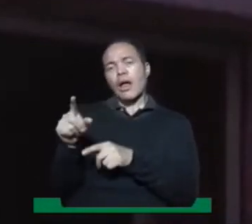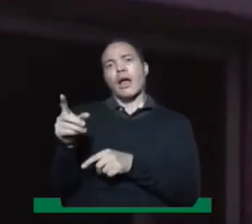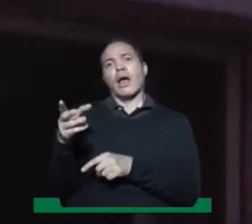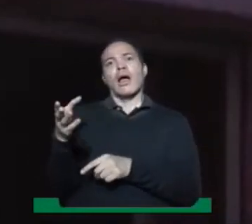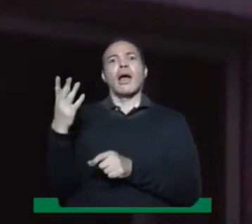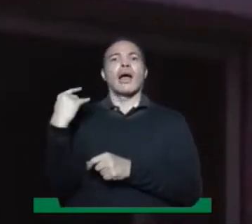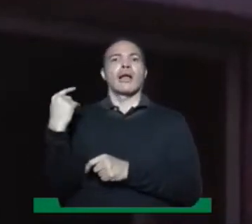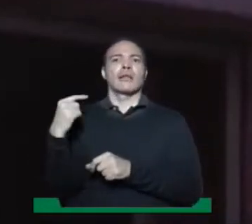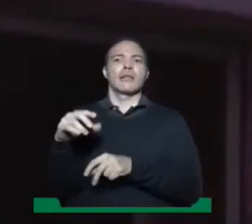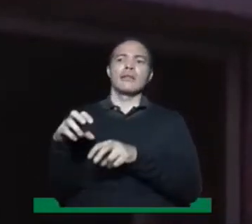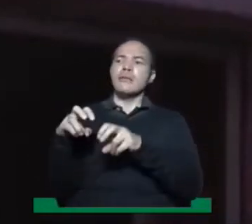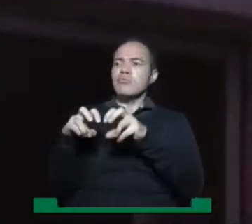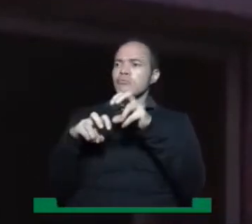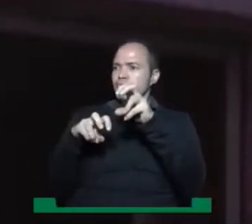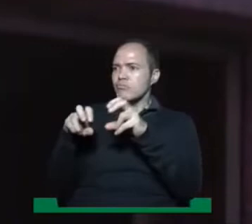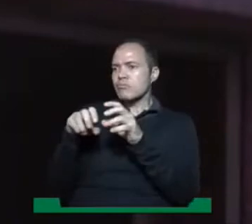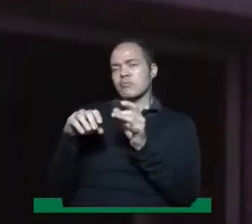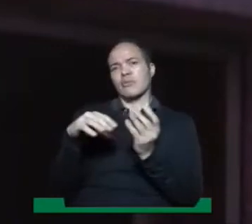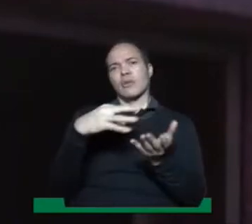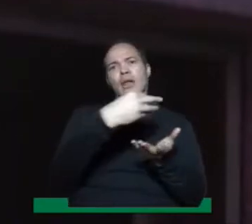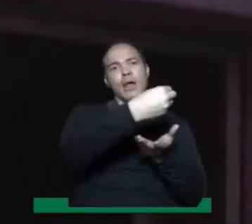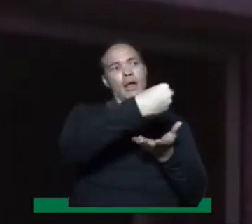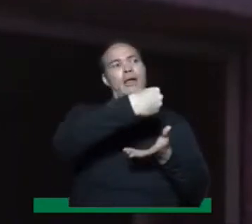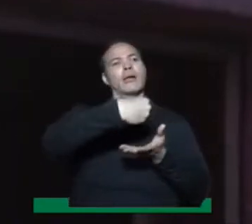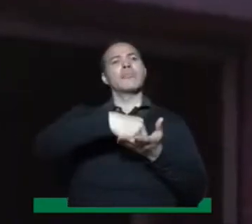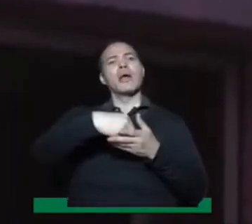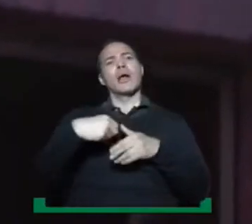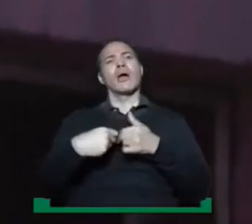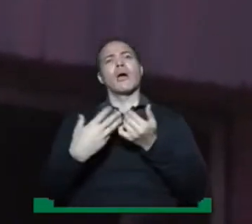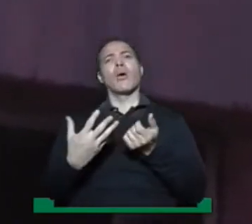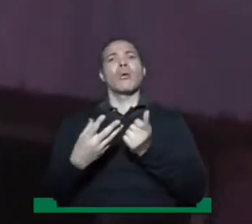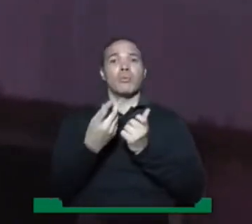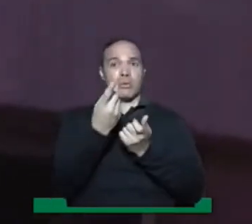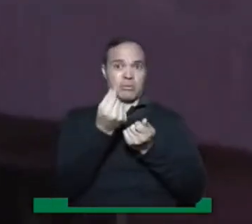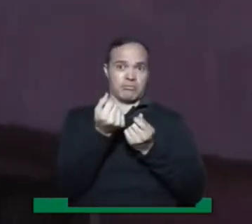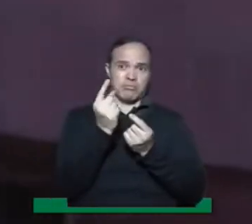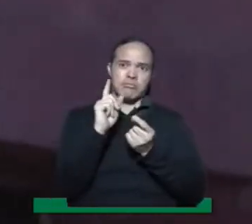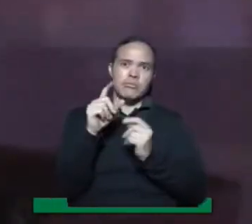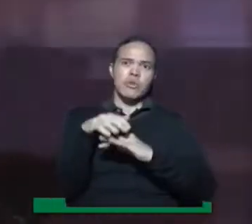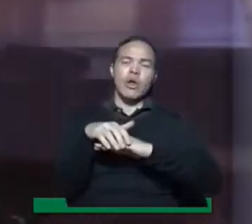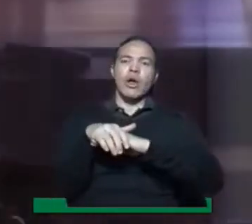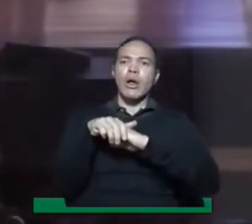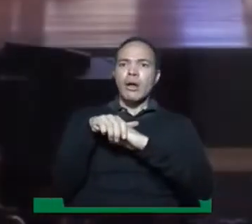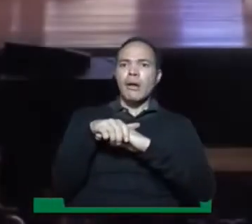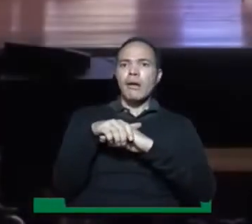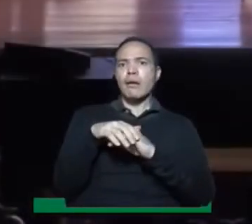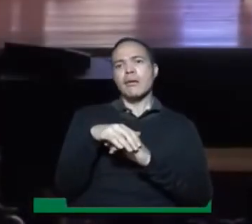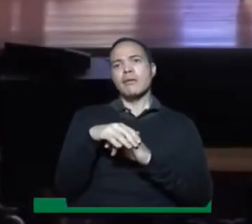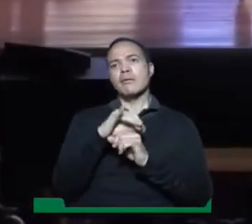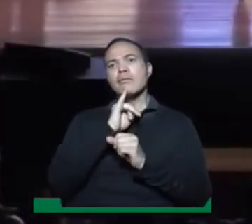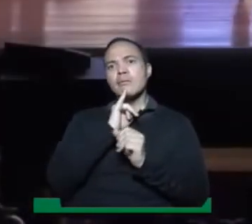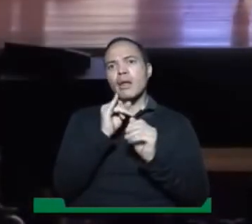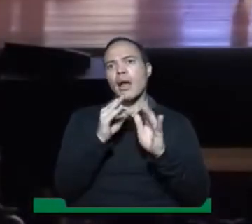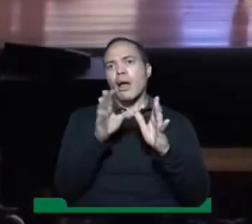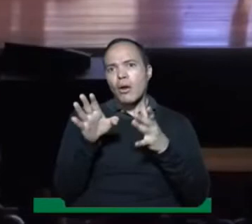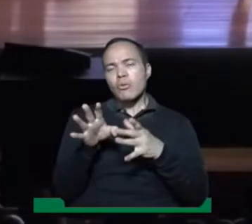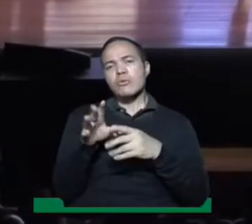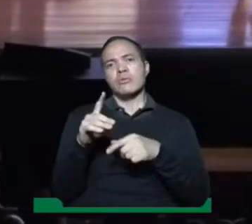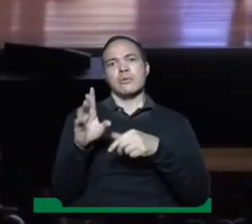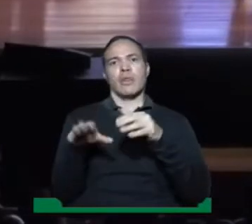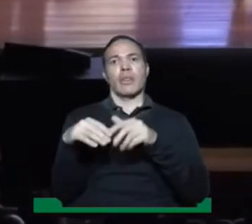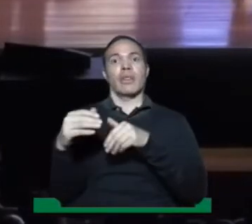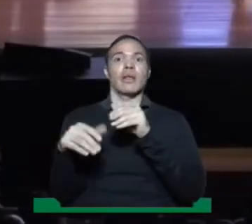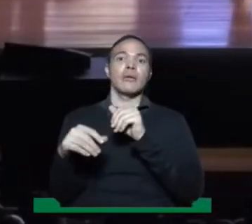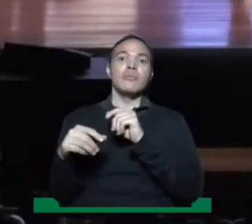recibir horas de inglés empiezan con el tiempo a ver la forma en la que esto atraía